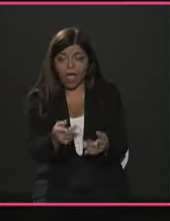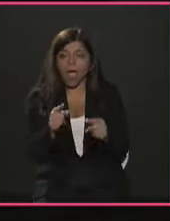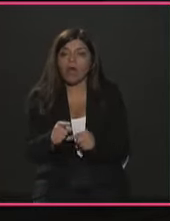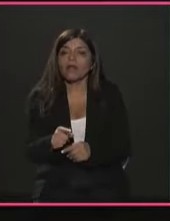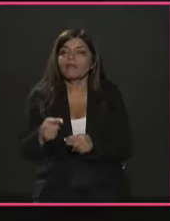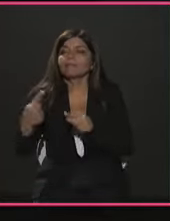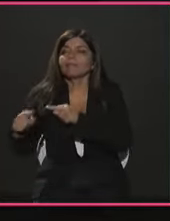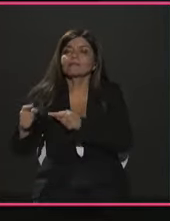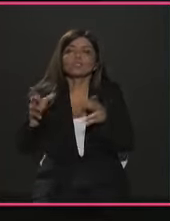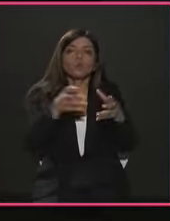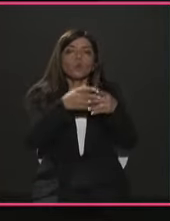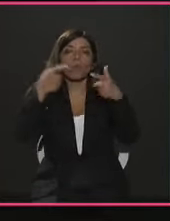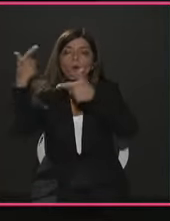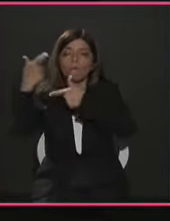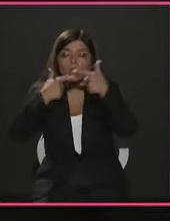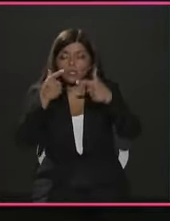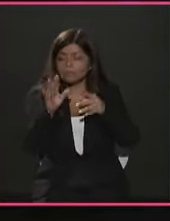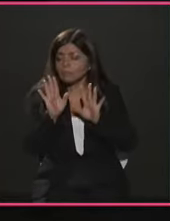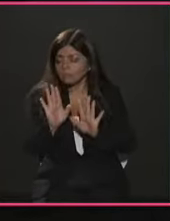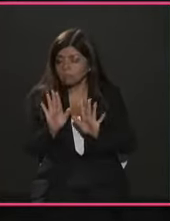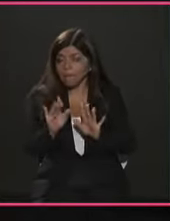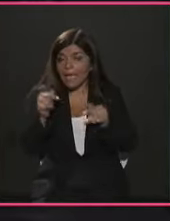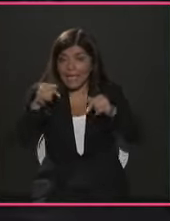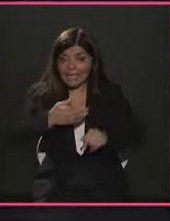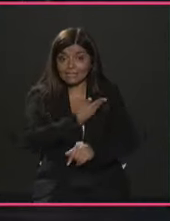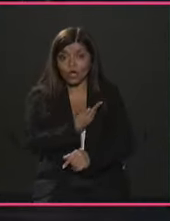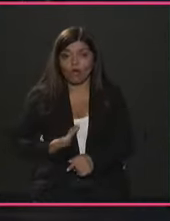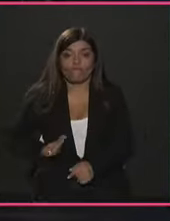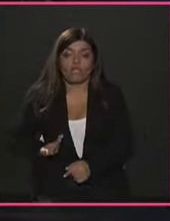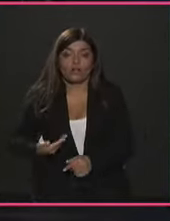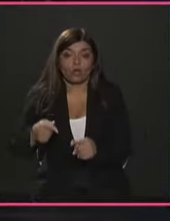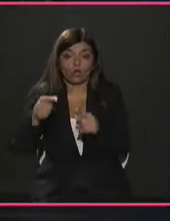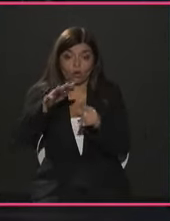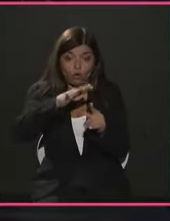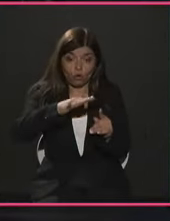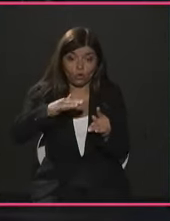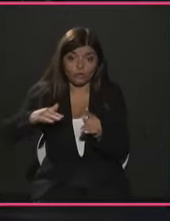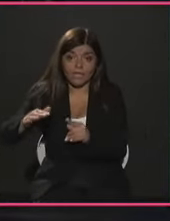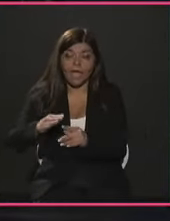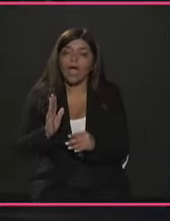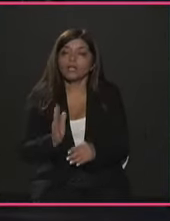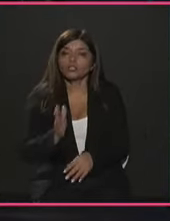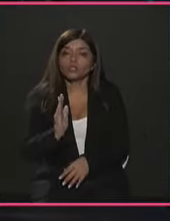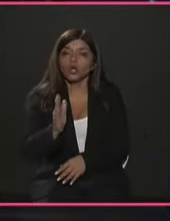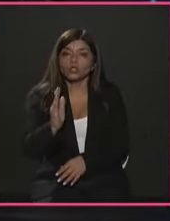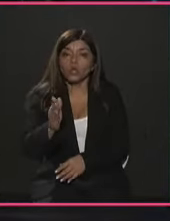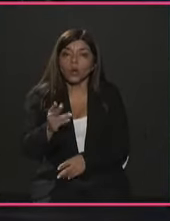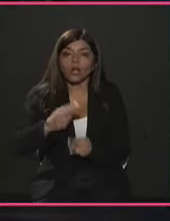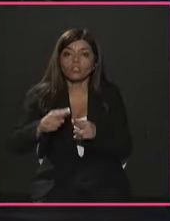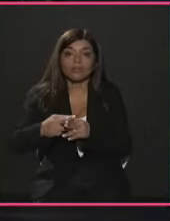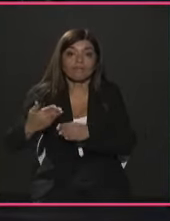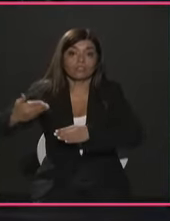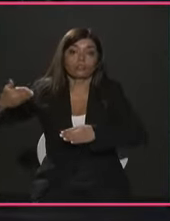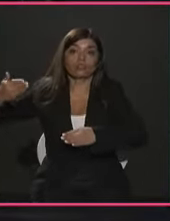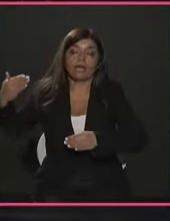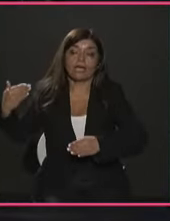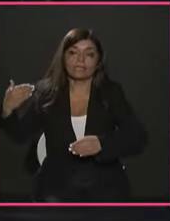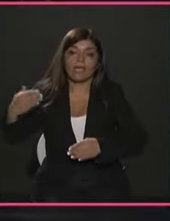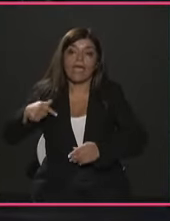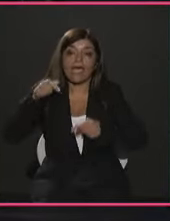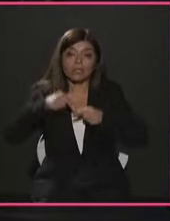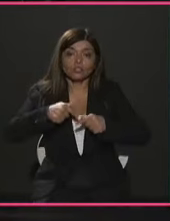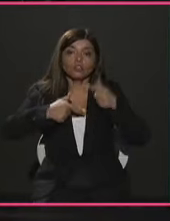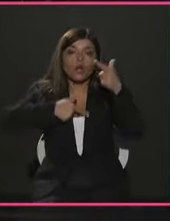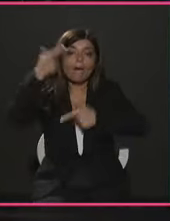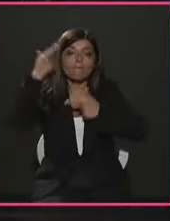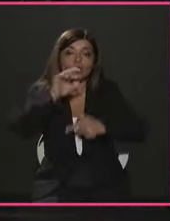sensibilidades políticas de distintos mundos este de gobierno como en pocas áreas ha dado continuidad a lo que se había hecho en el gobierno anterior est es una política de estado